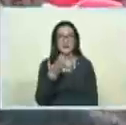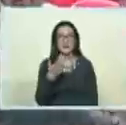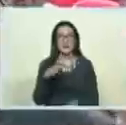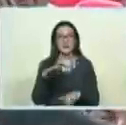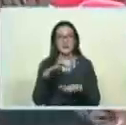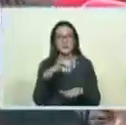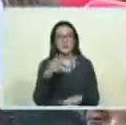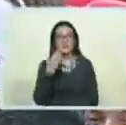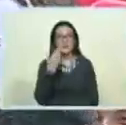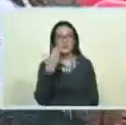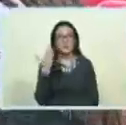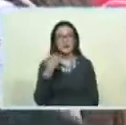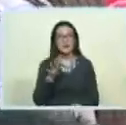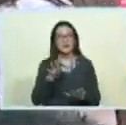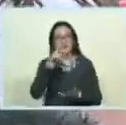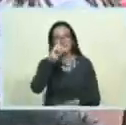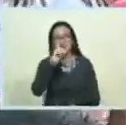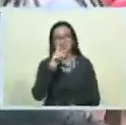Ya tienes 15, 16,